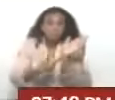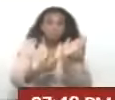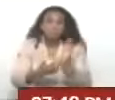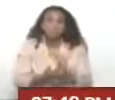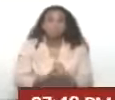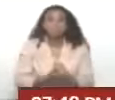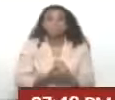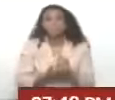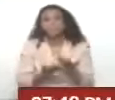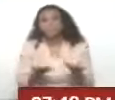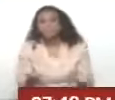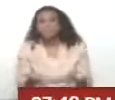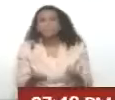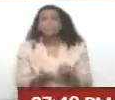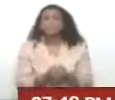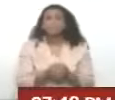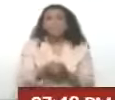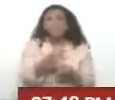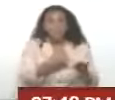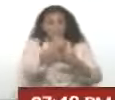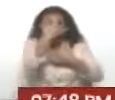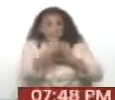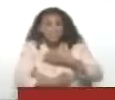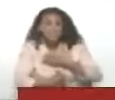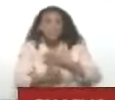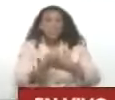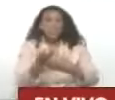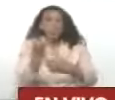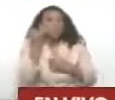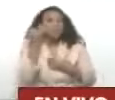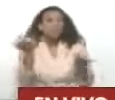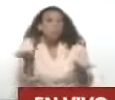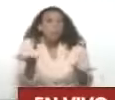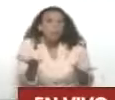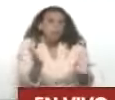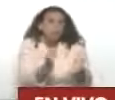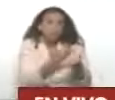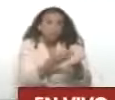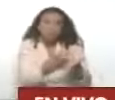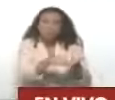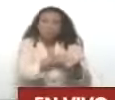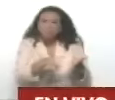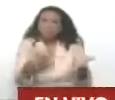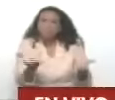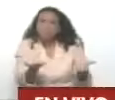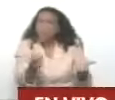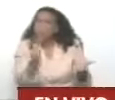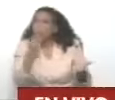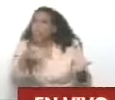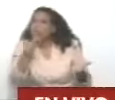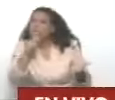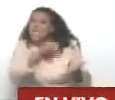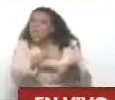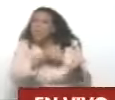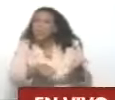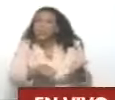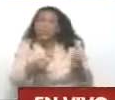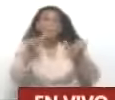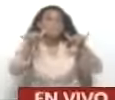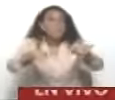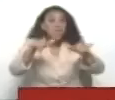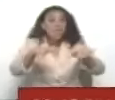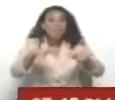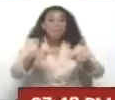Y este proyecto, ¿de dónde salió? ¿De dónde salió el proyecto? ¿De los bufetes